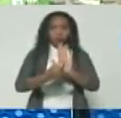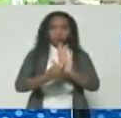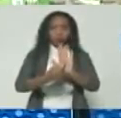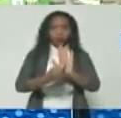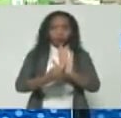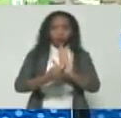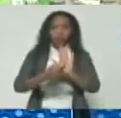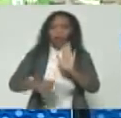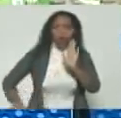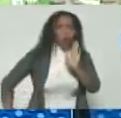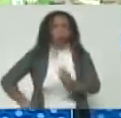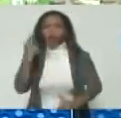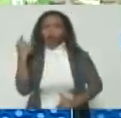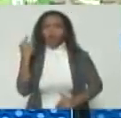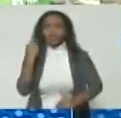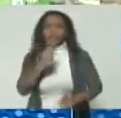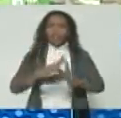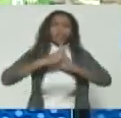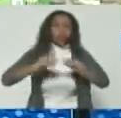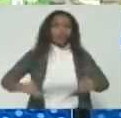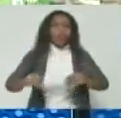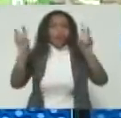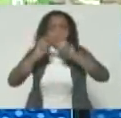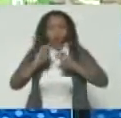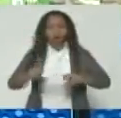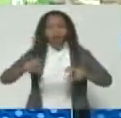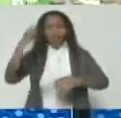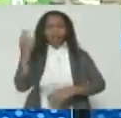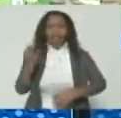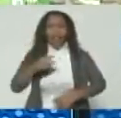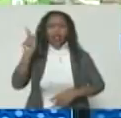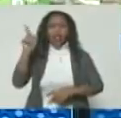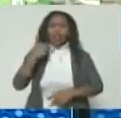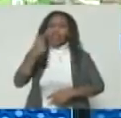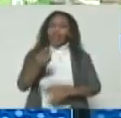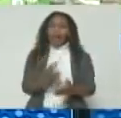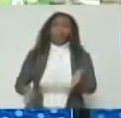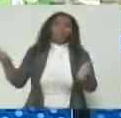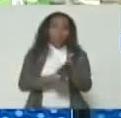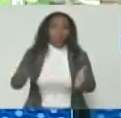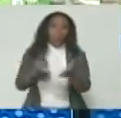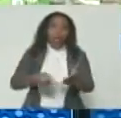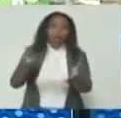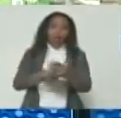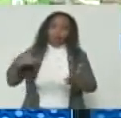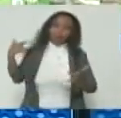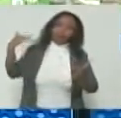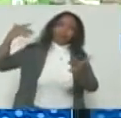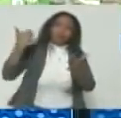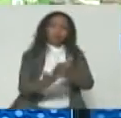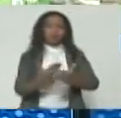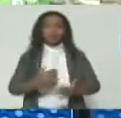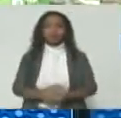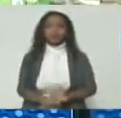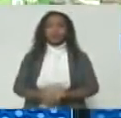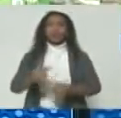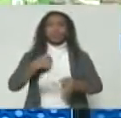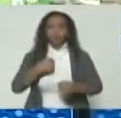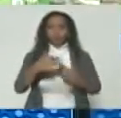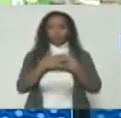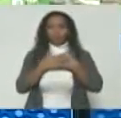Y de una vez y por todas investiguemos la verdad de lo que ellos vienen repitiendo año tras año. Estoy